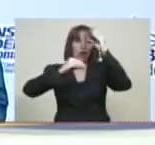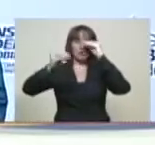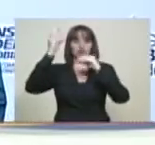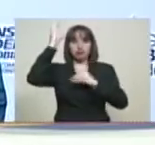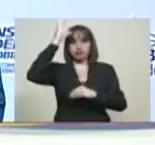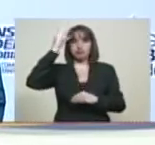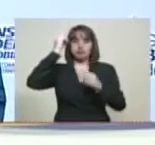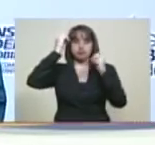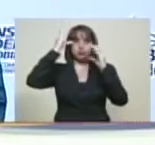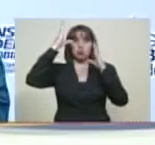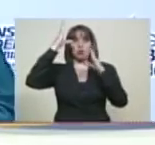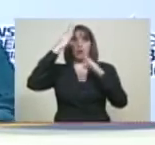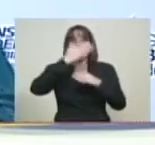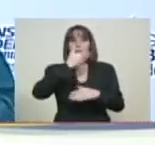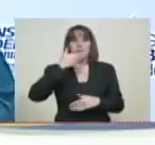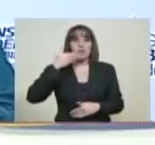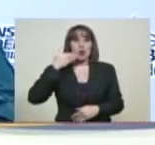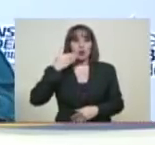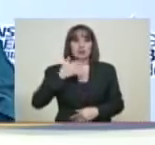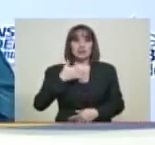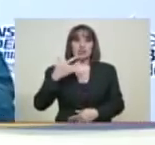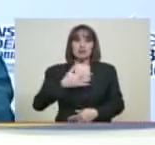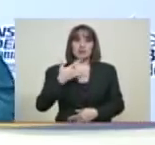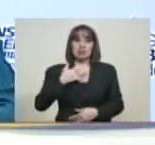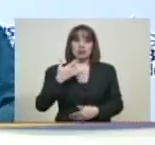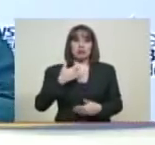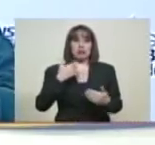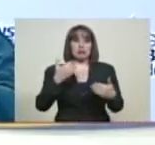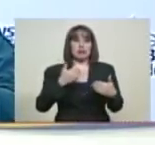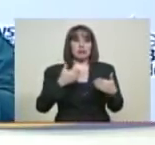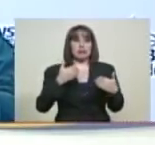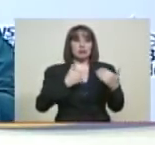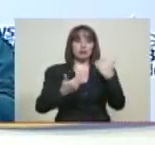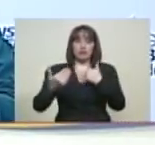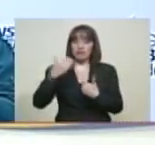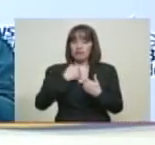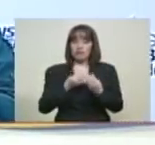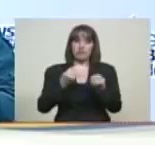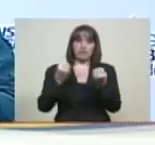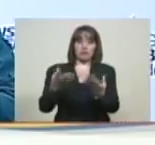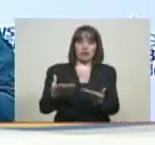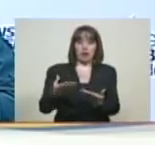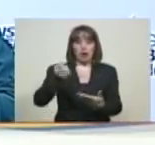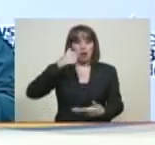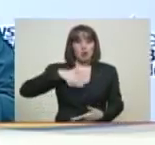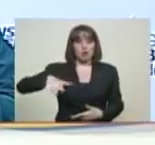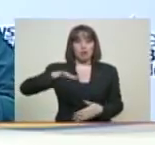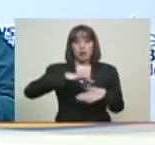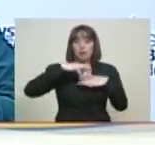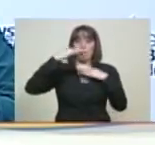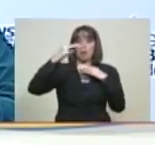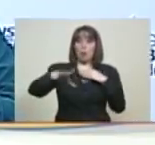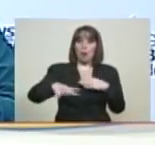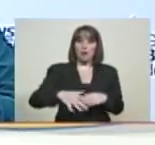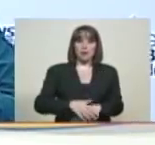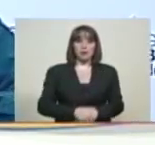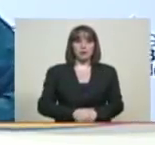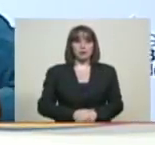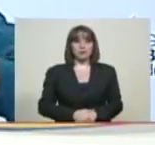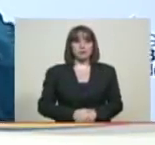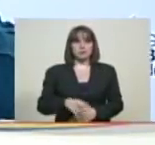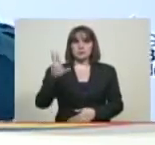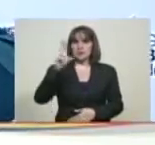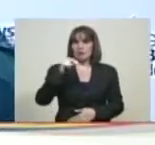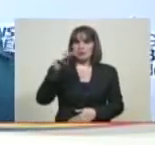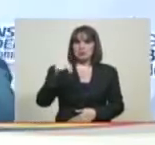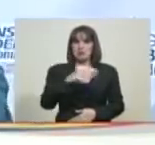toda esa hermosura en sentimiento de desprendimiento y sacrificio por venezuela- tengo ese sentimiento del emprendimiento de sacrificio por venezuela nunca